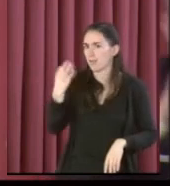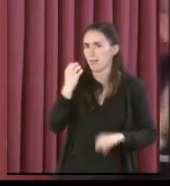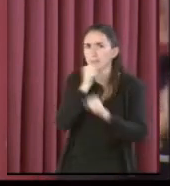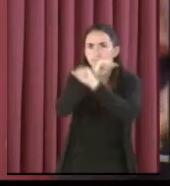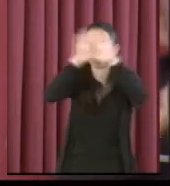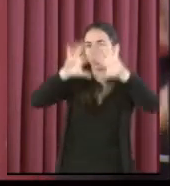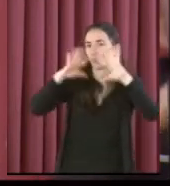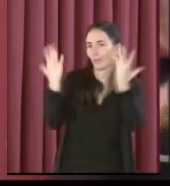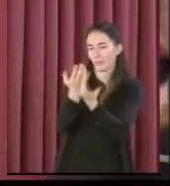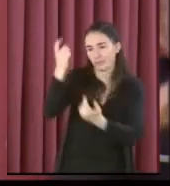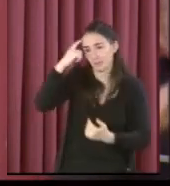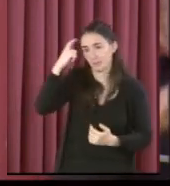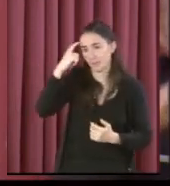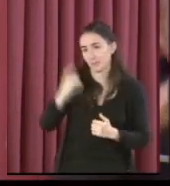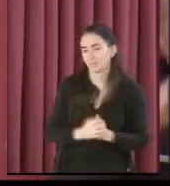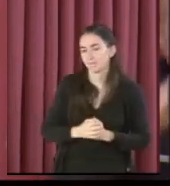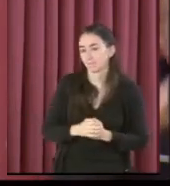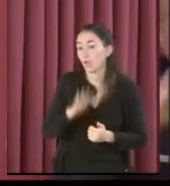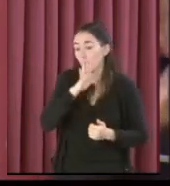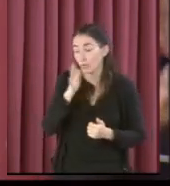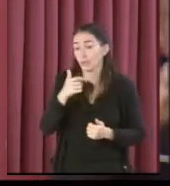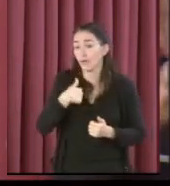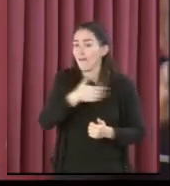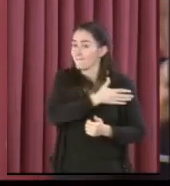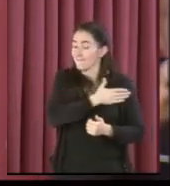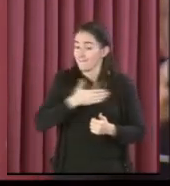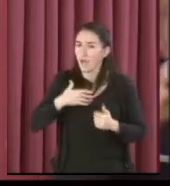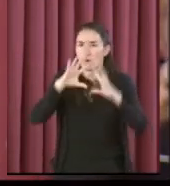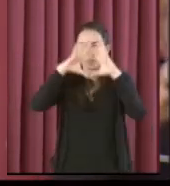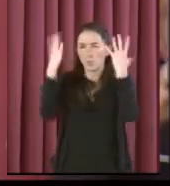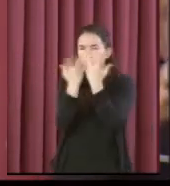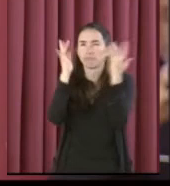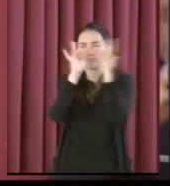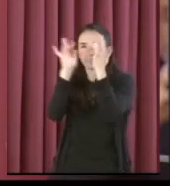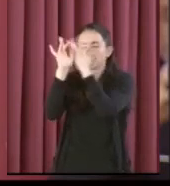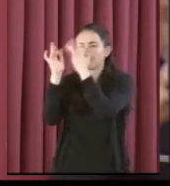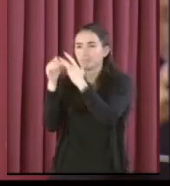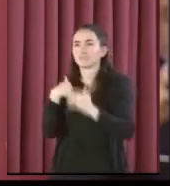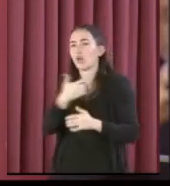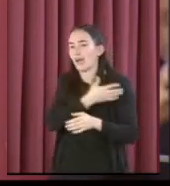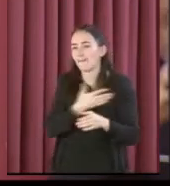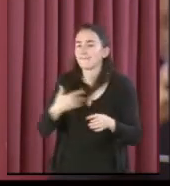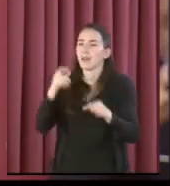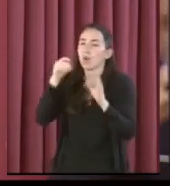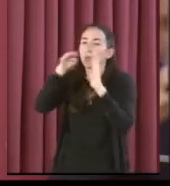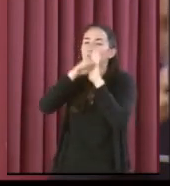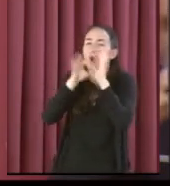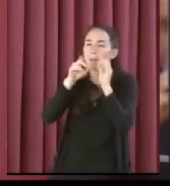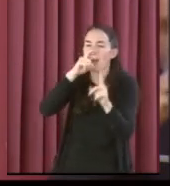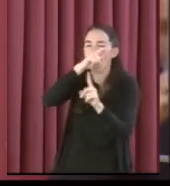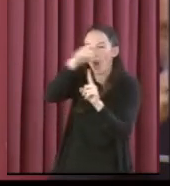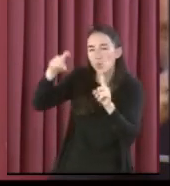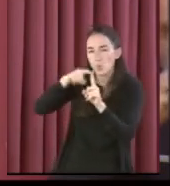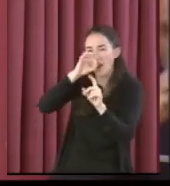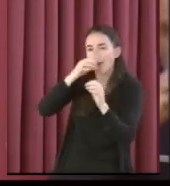nuestra participación en un amplio programa, con ello pretendemos nuestra participación en un amplio programa anual de ferias y